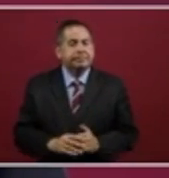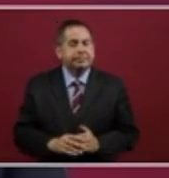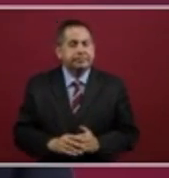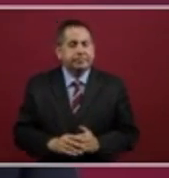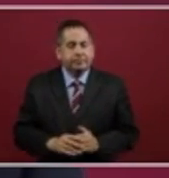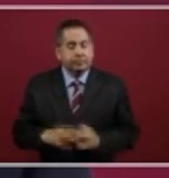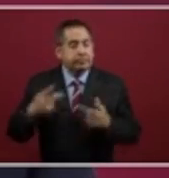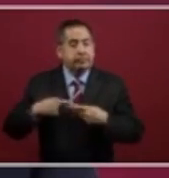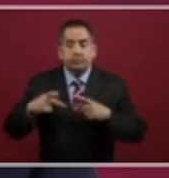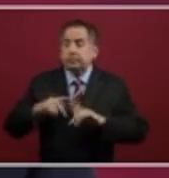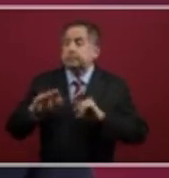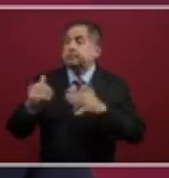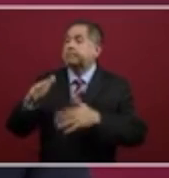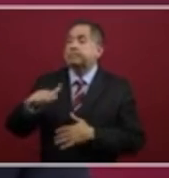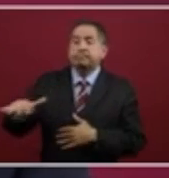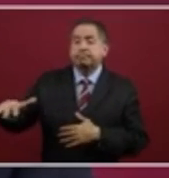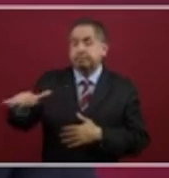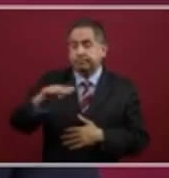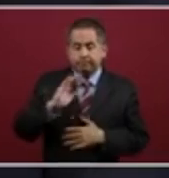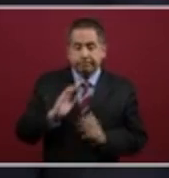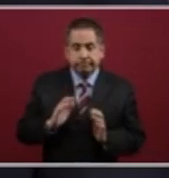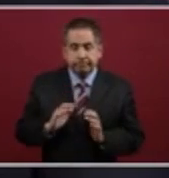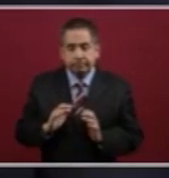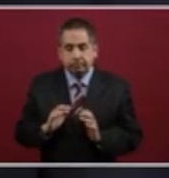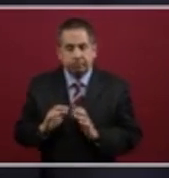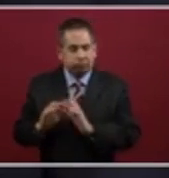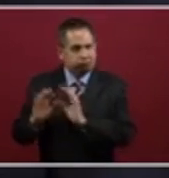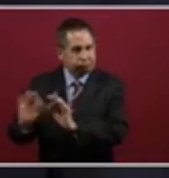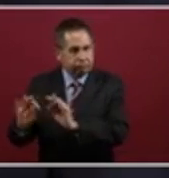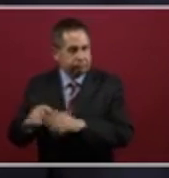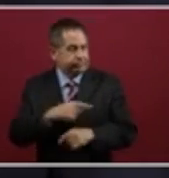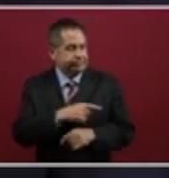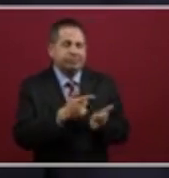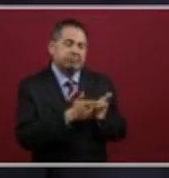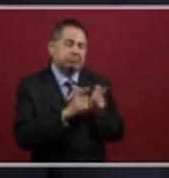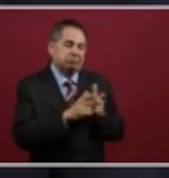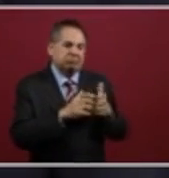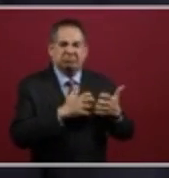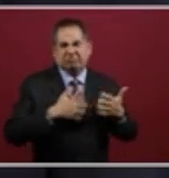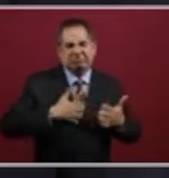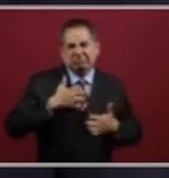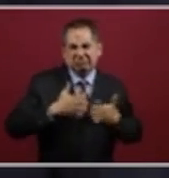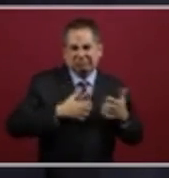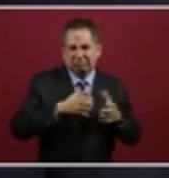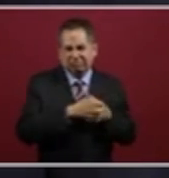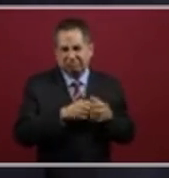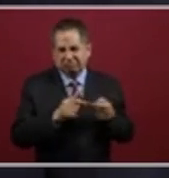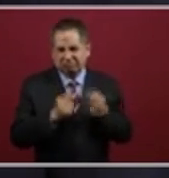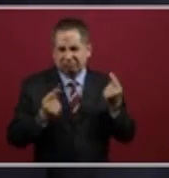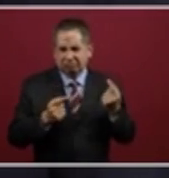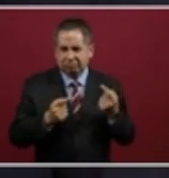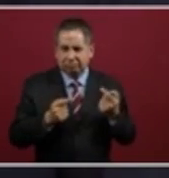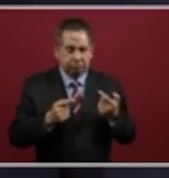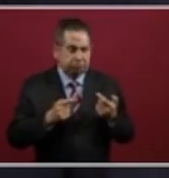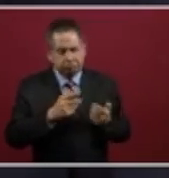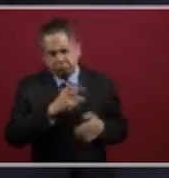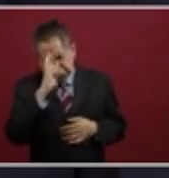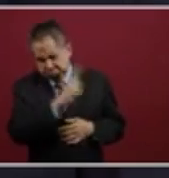están muy enojados, ¿no? Un sector que además merecen todo nuestro